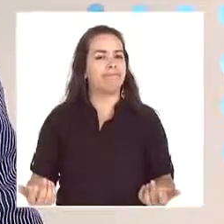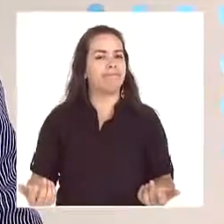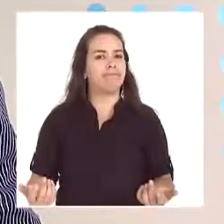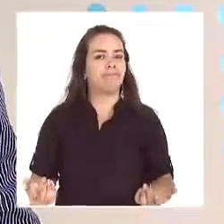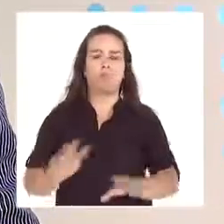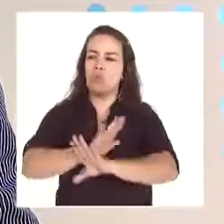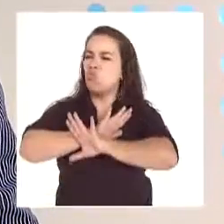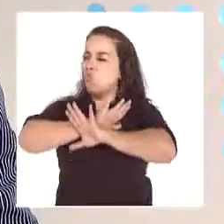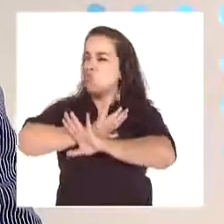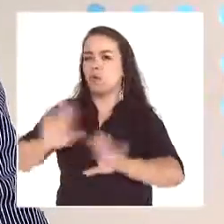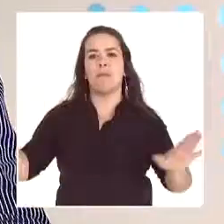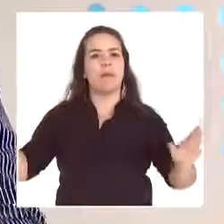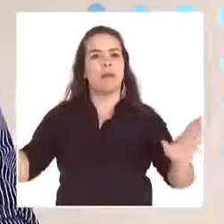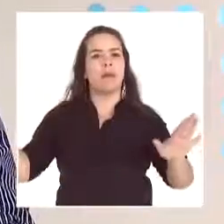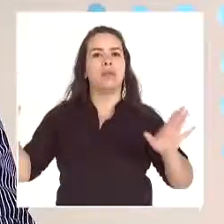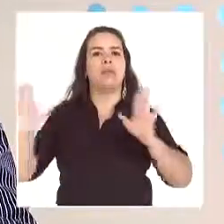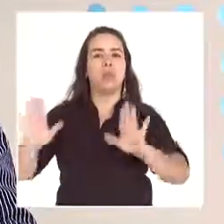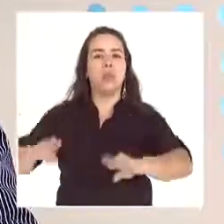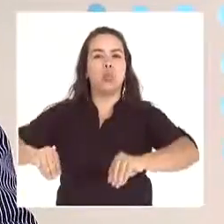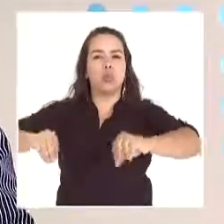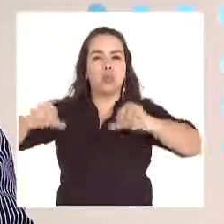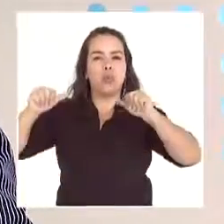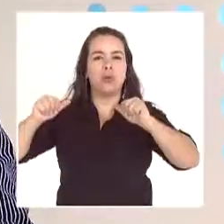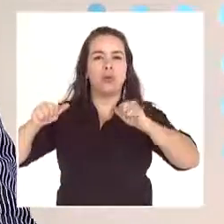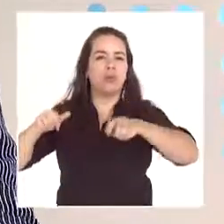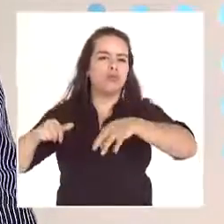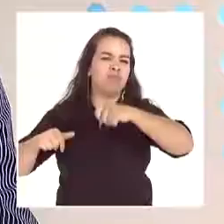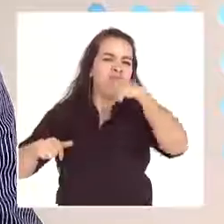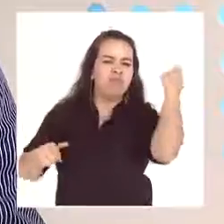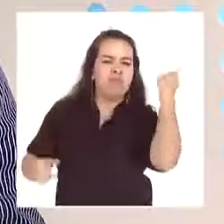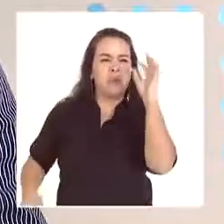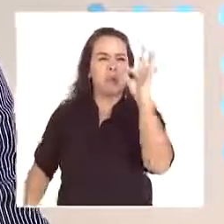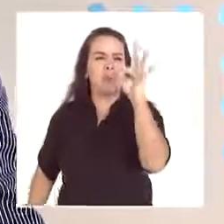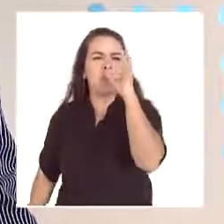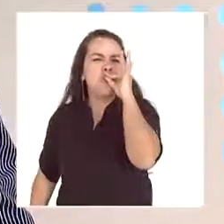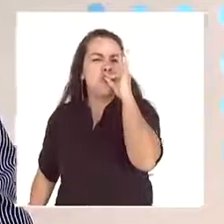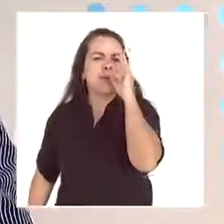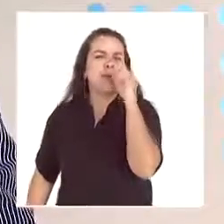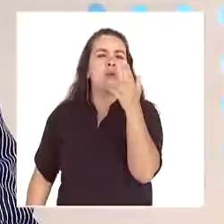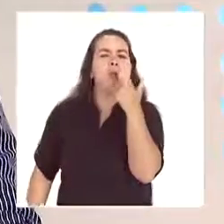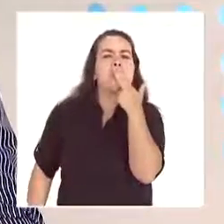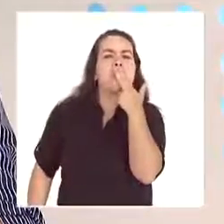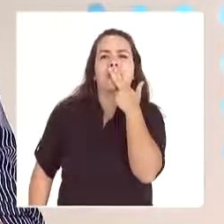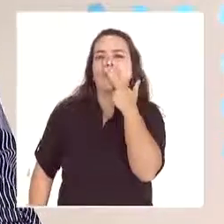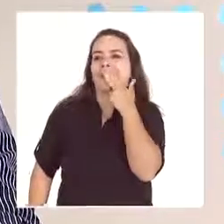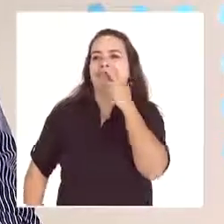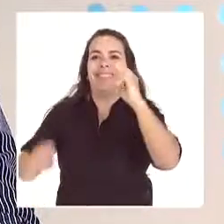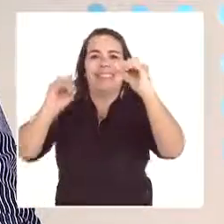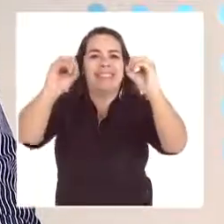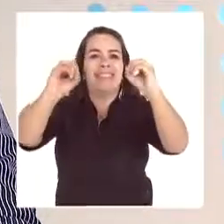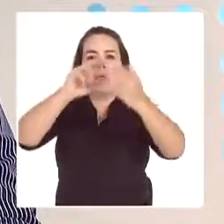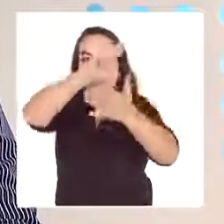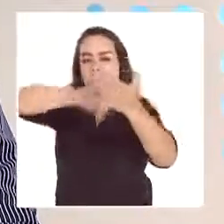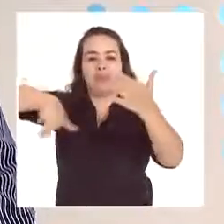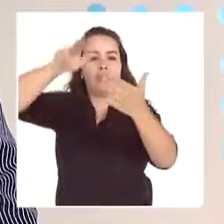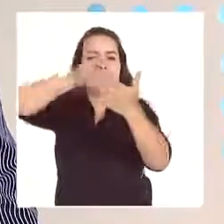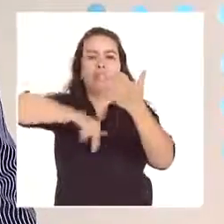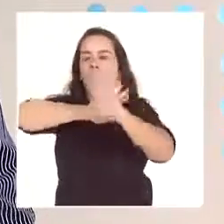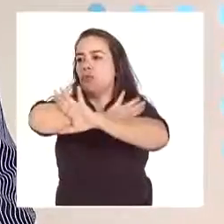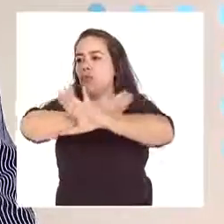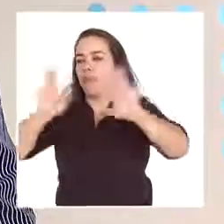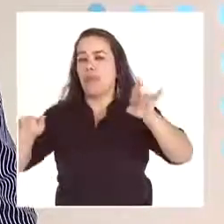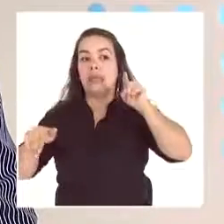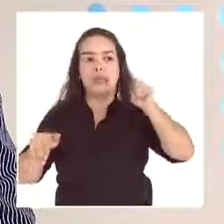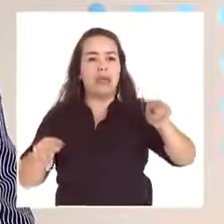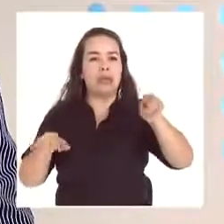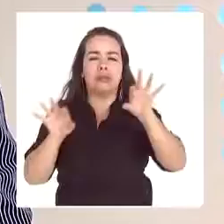aboliendo el consumo de sustancias psicoactivas o de cigarrillo. Y esto es una cosa importantísima,